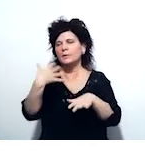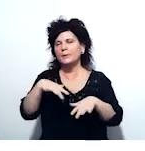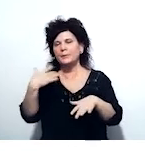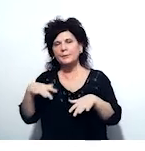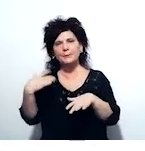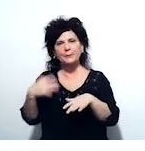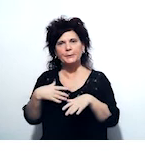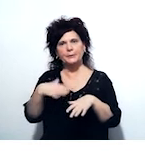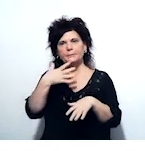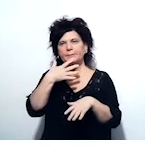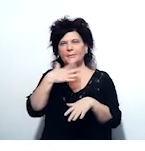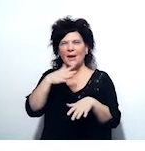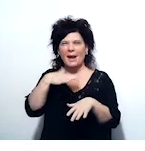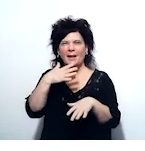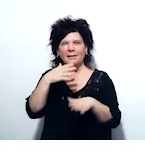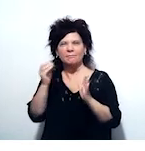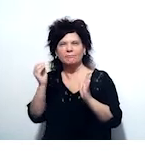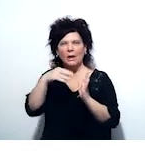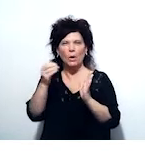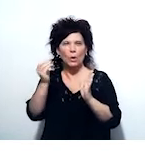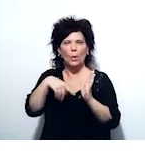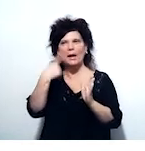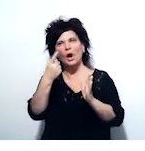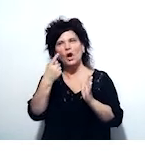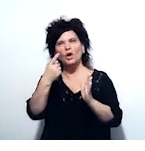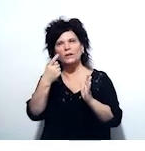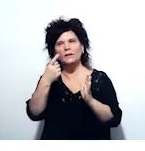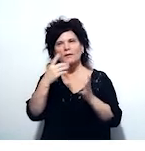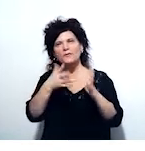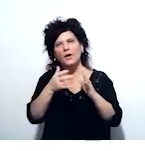que con el tiempo irán incluyendo otro tipo de noticias.